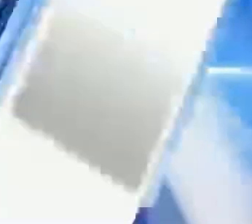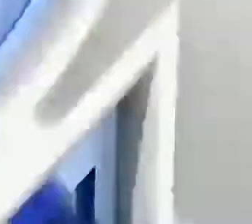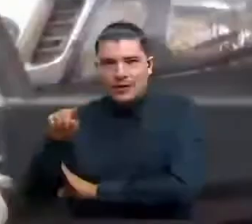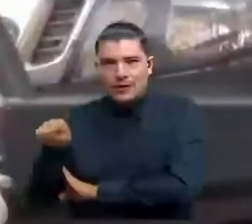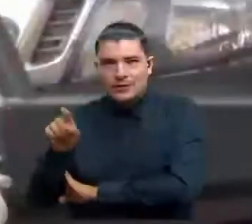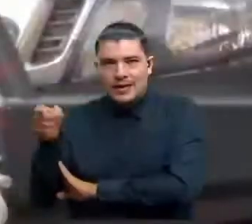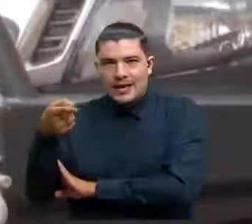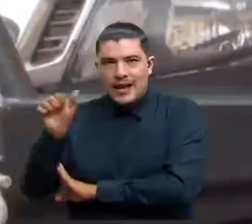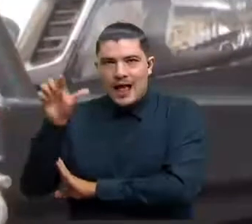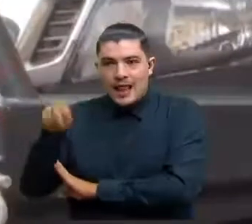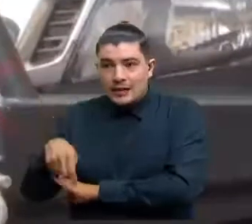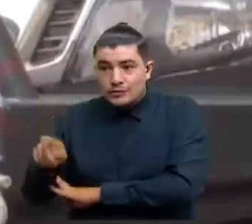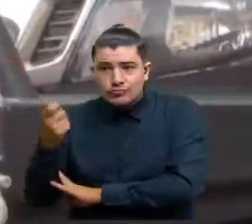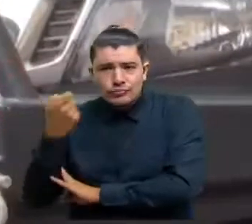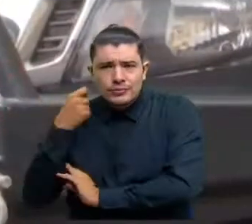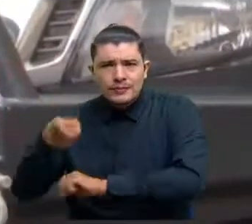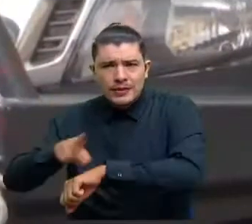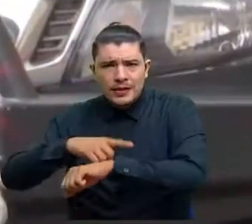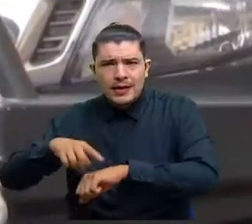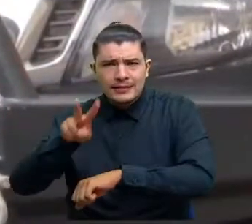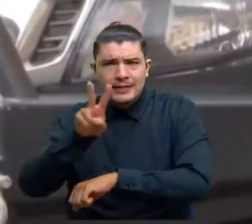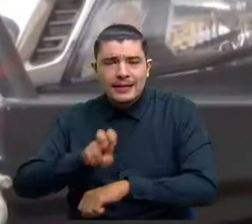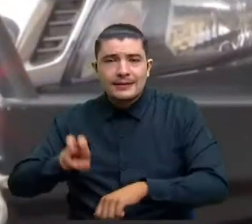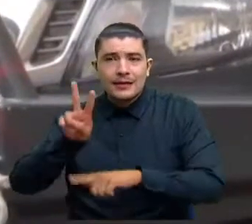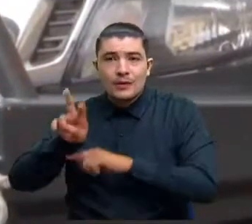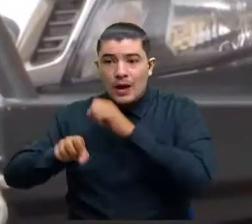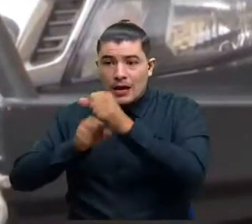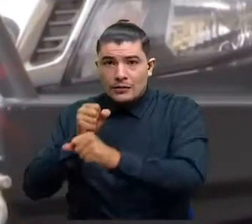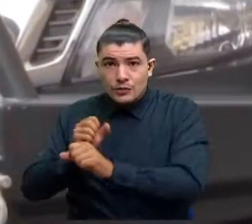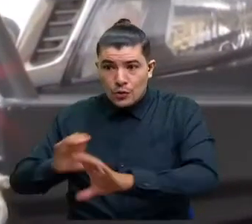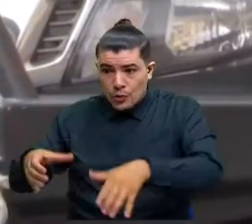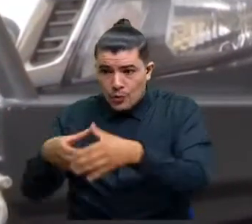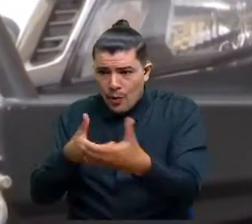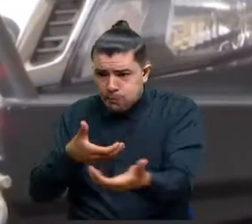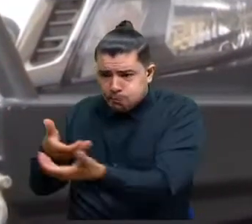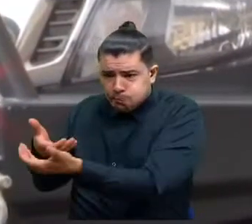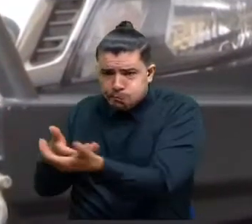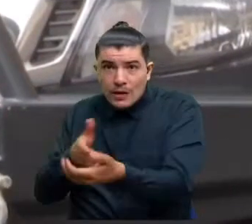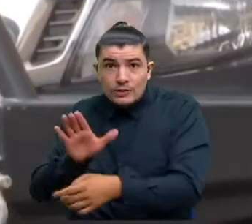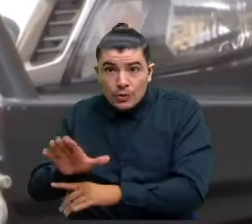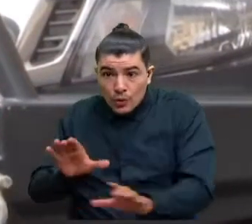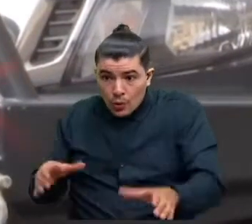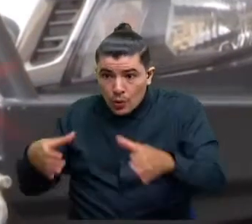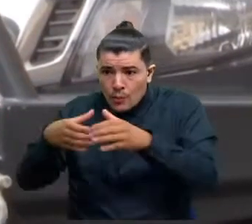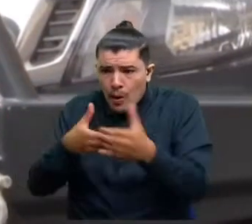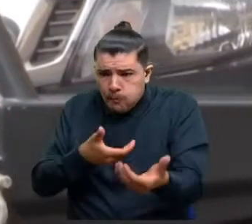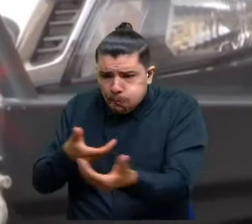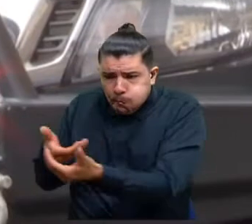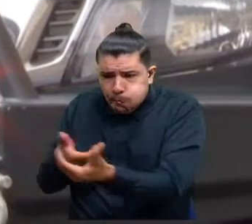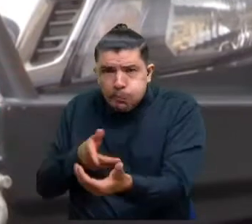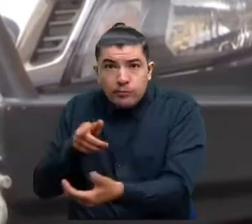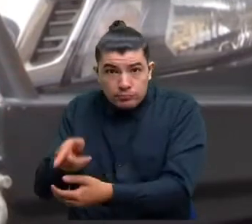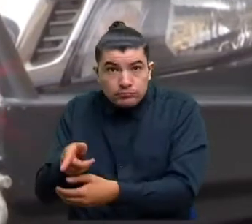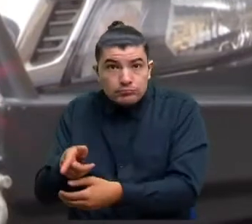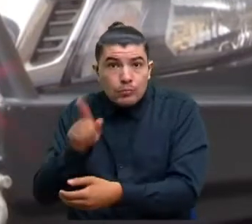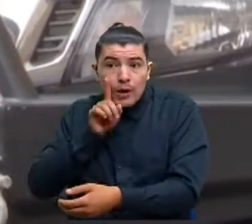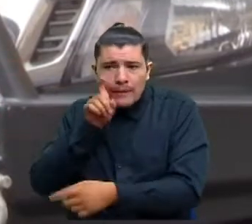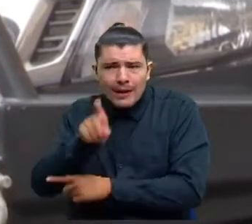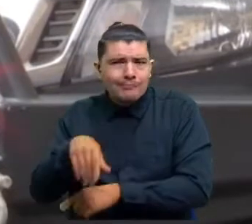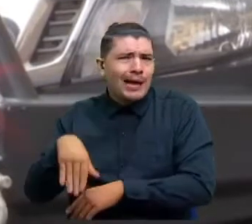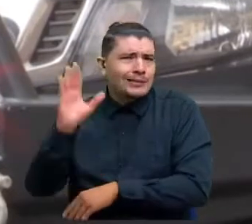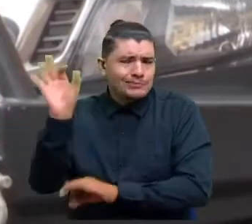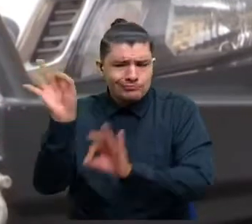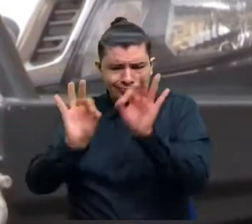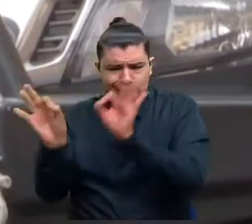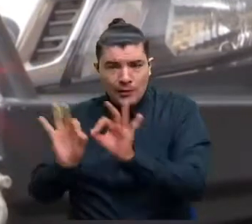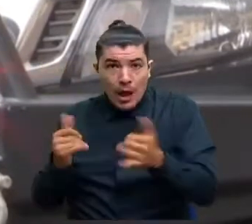la celebración de los 72 años del Cuerpo de Bomberos de Bucaramanga, quizá uno de los cuerpos de bomberos del país más organizados. Pero ¿cómo transcurrió